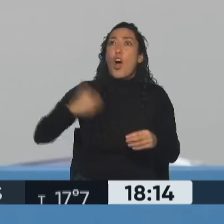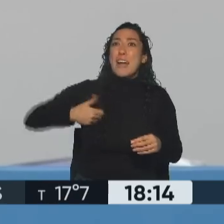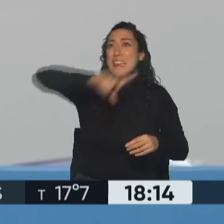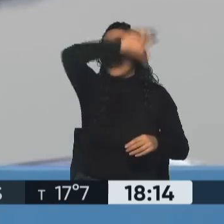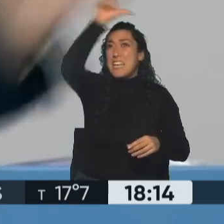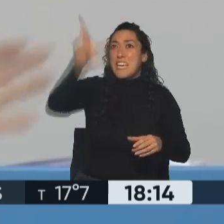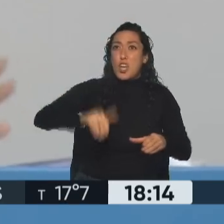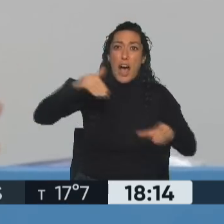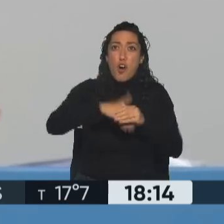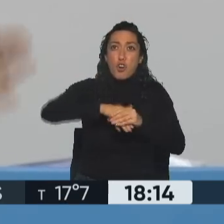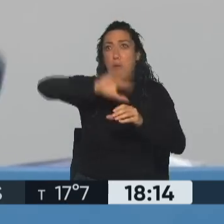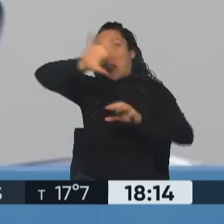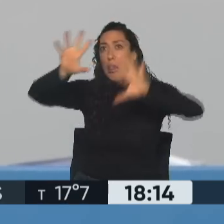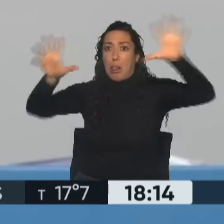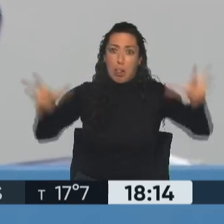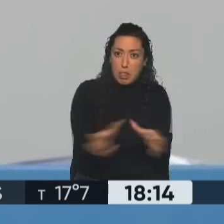directamente voló